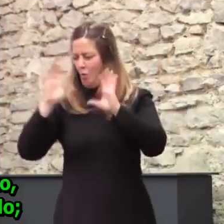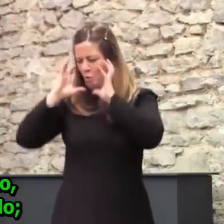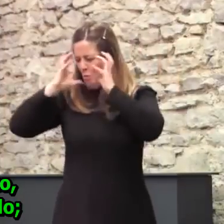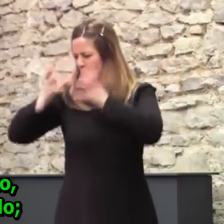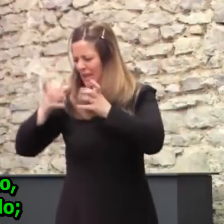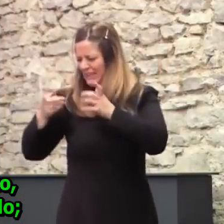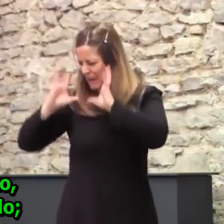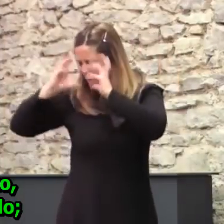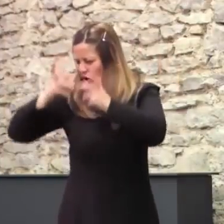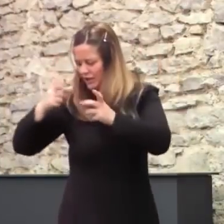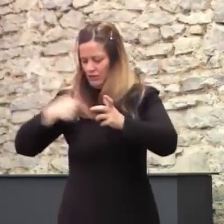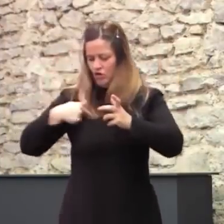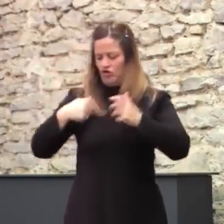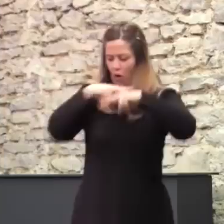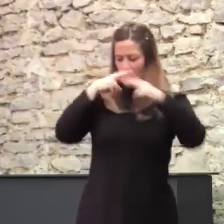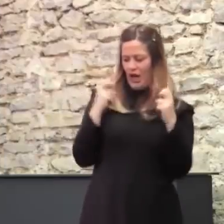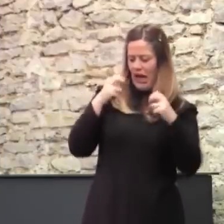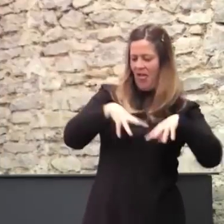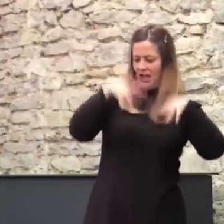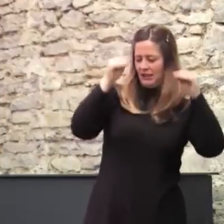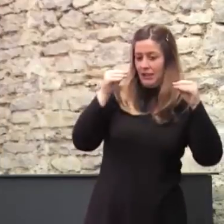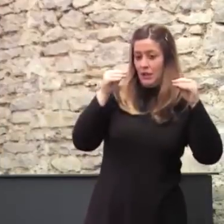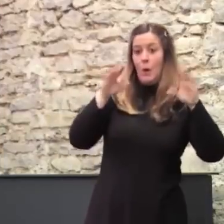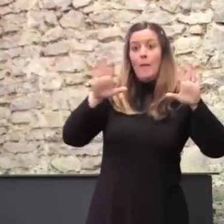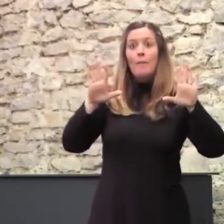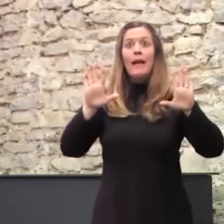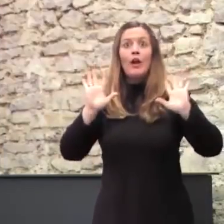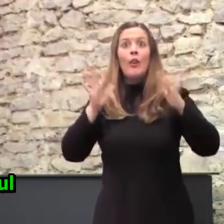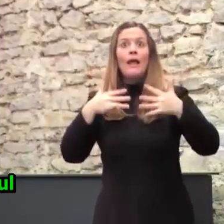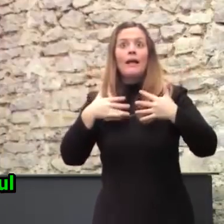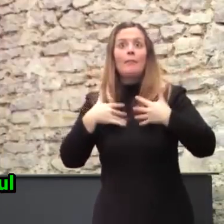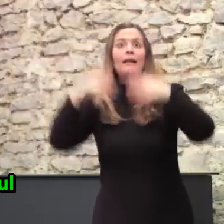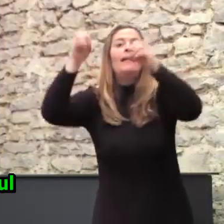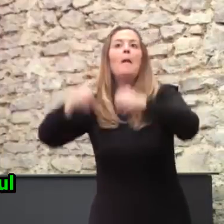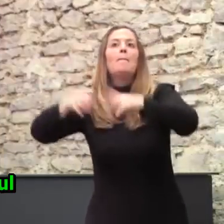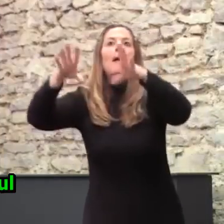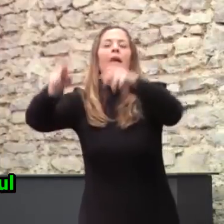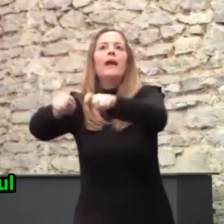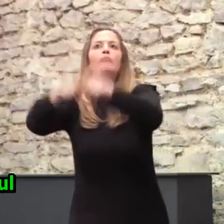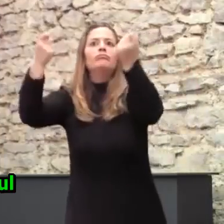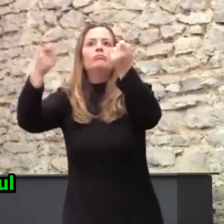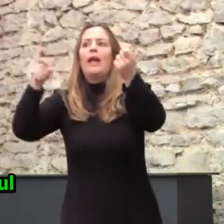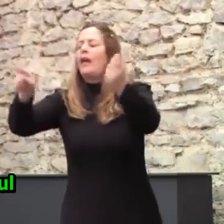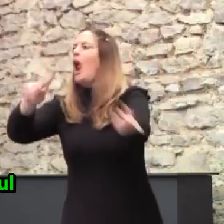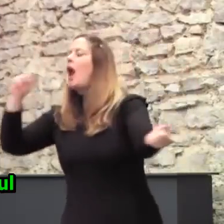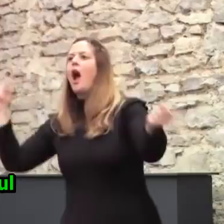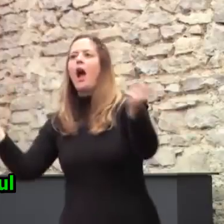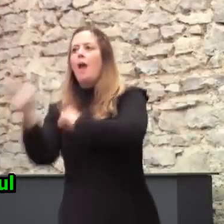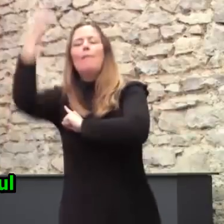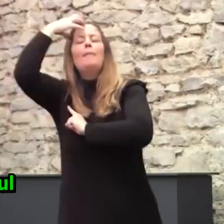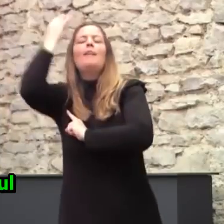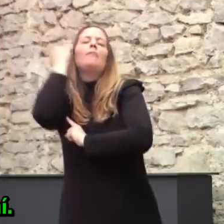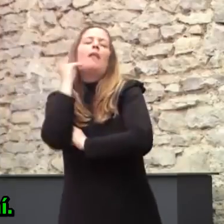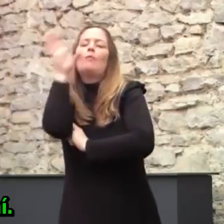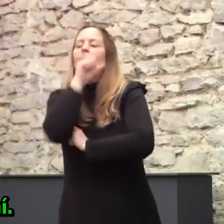aquí encerrada en el castillo, pero en algún momento el hechizo se deshará y él entonces se convertirá en un príncipe azul guapo y maravilloso y me querrá